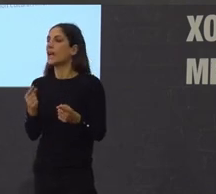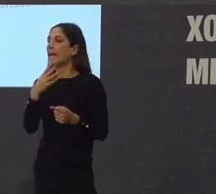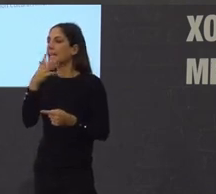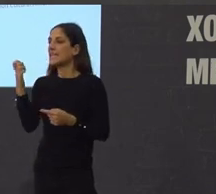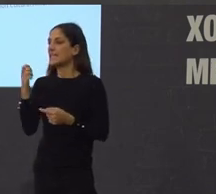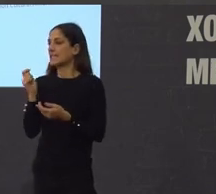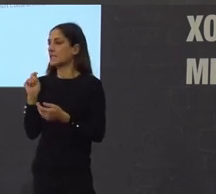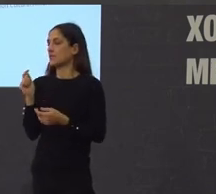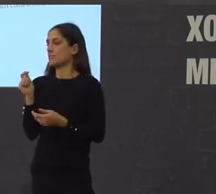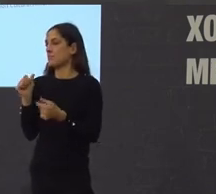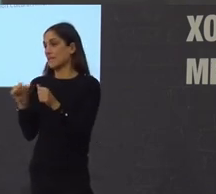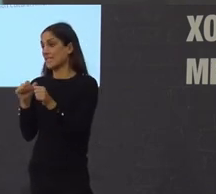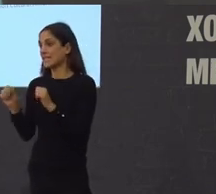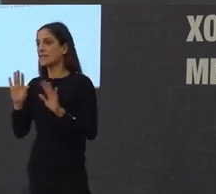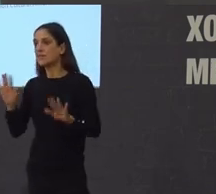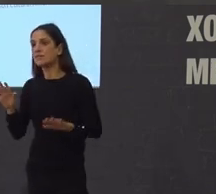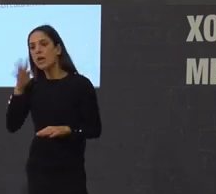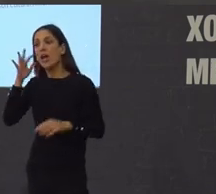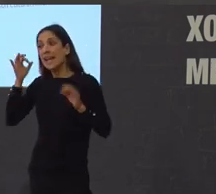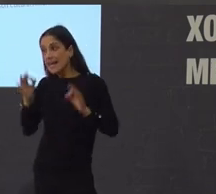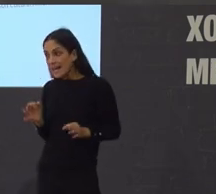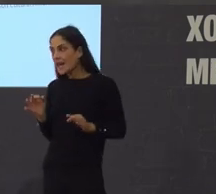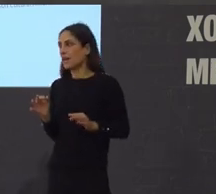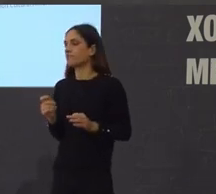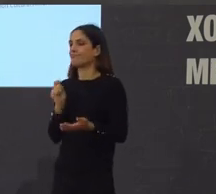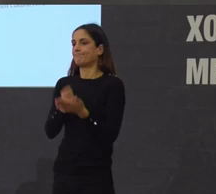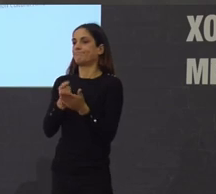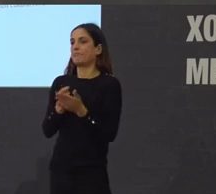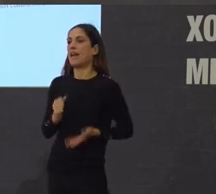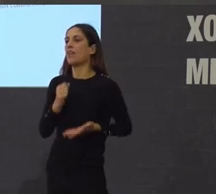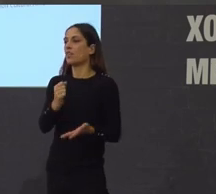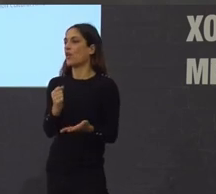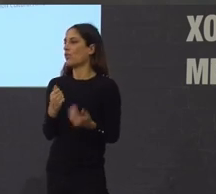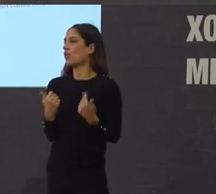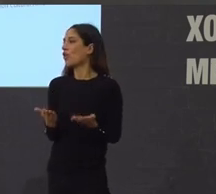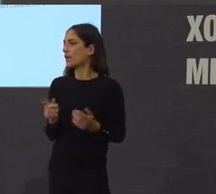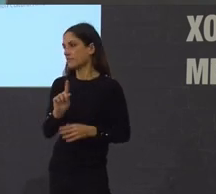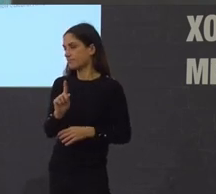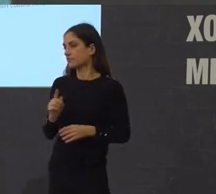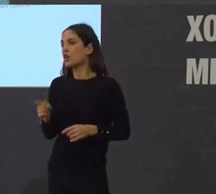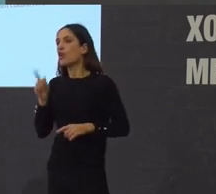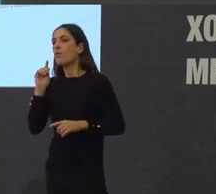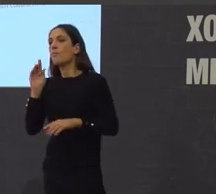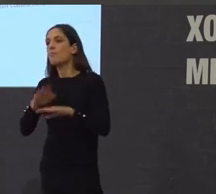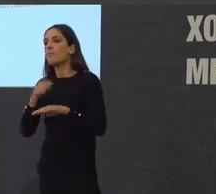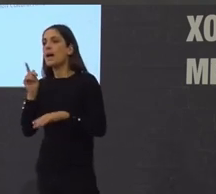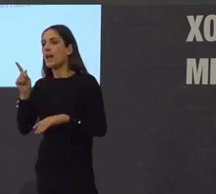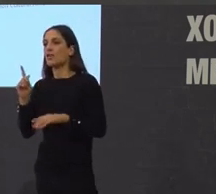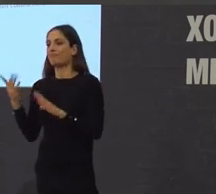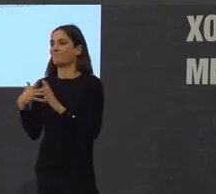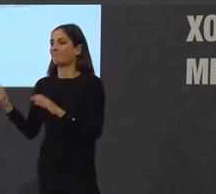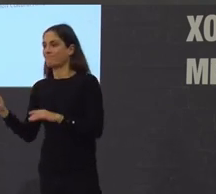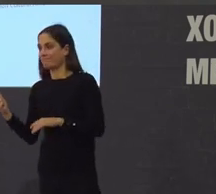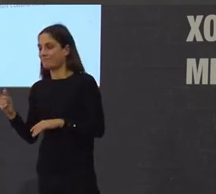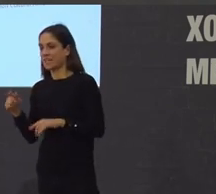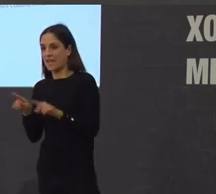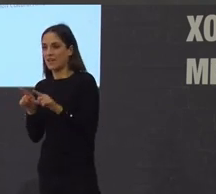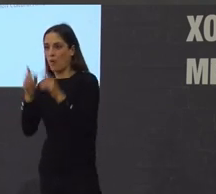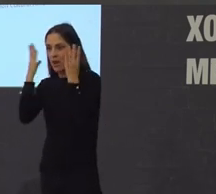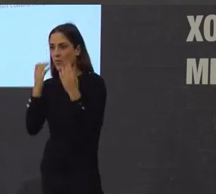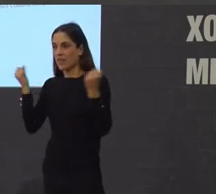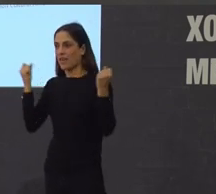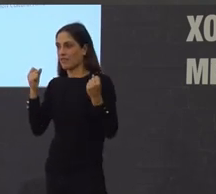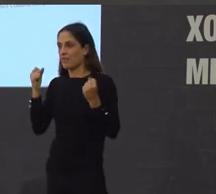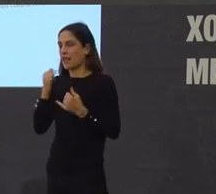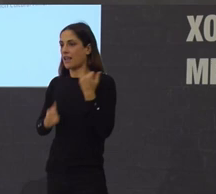pagó esas 50 pesetas para que no para que no a raparan como reconoce el propio comandante se accede a guardia civil